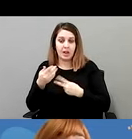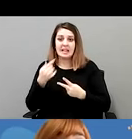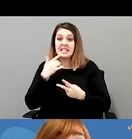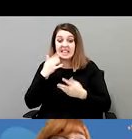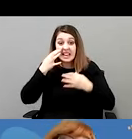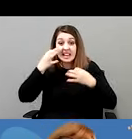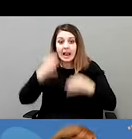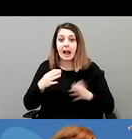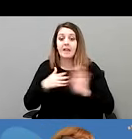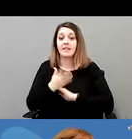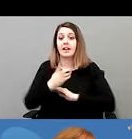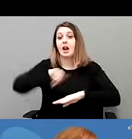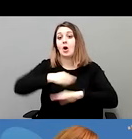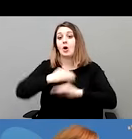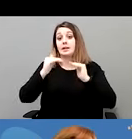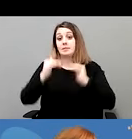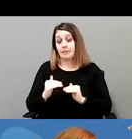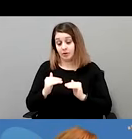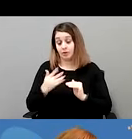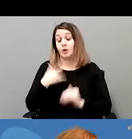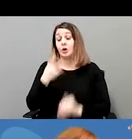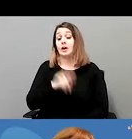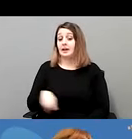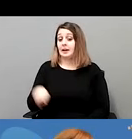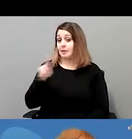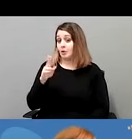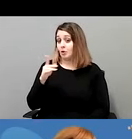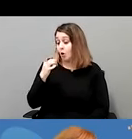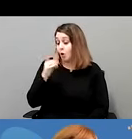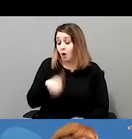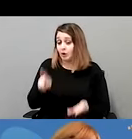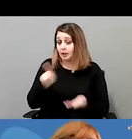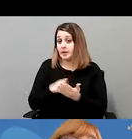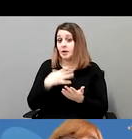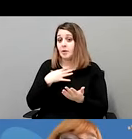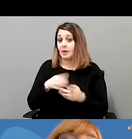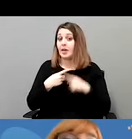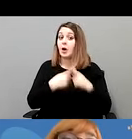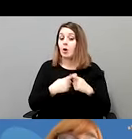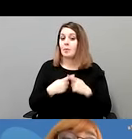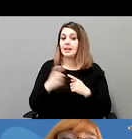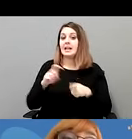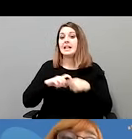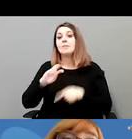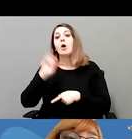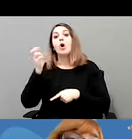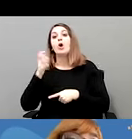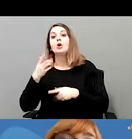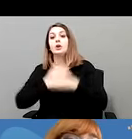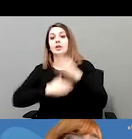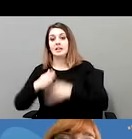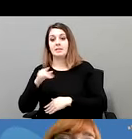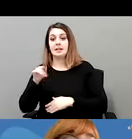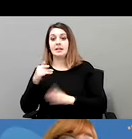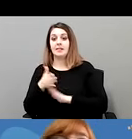menos horas. Con lo cual, insisto otra vez en la misma idea. Podrá ser compatible para otras tipologías de discapacidad donde se